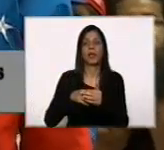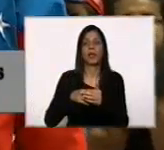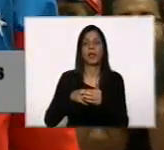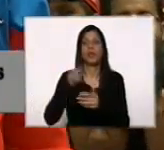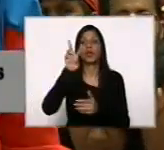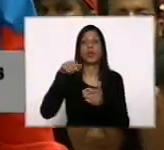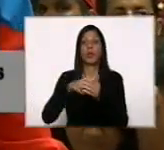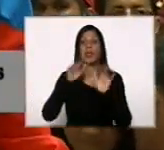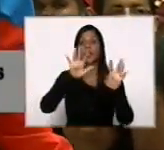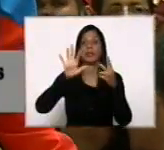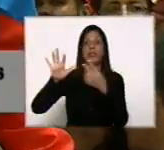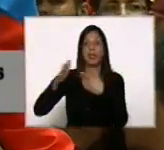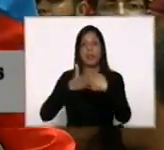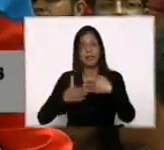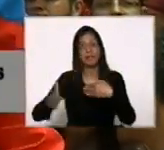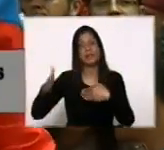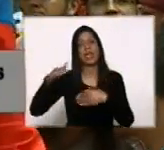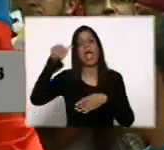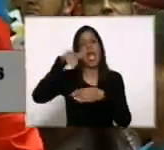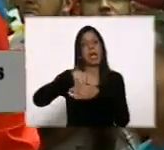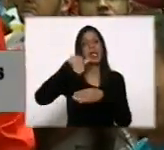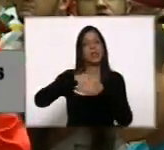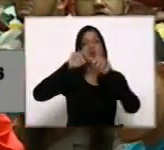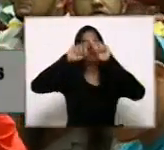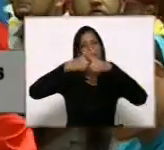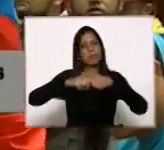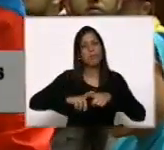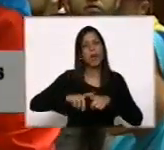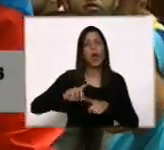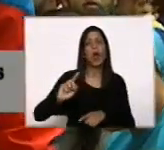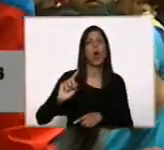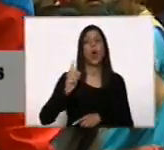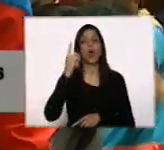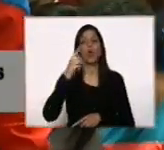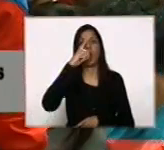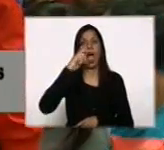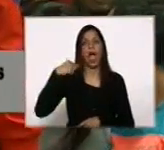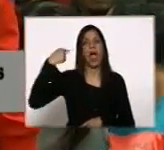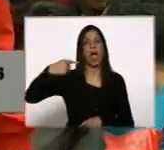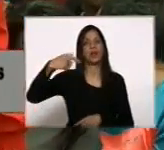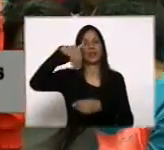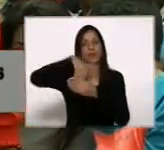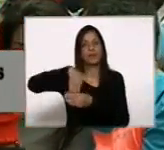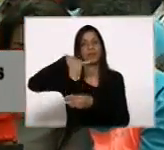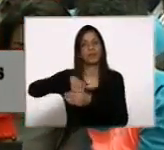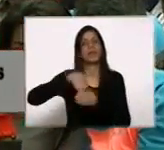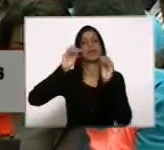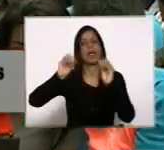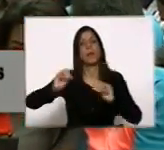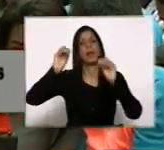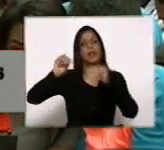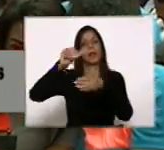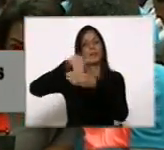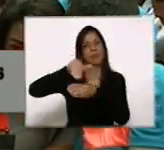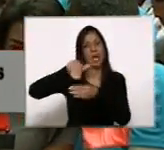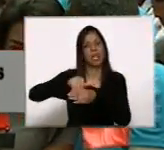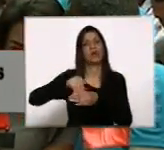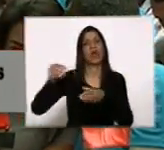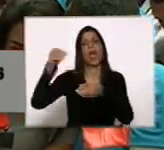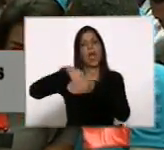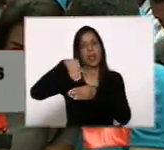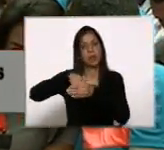hasta el 2017. Es decir, un promedio de más de uno por año. Nosotros convocamos al pueblo y